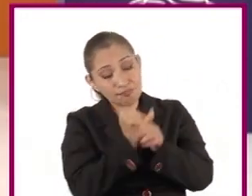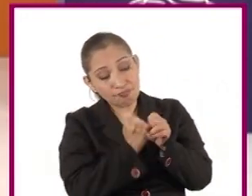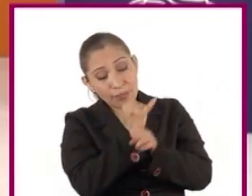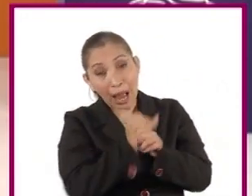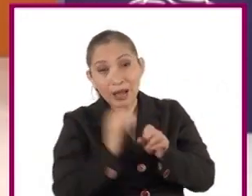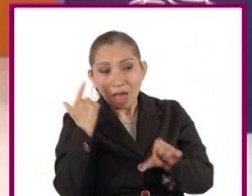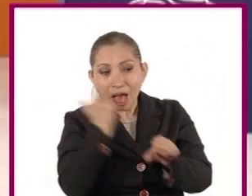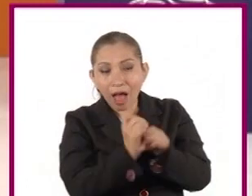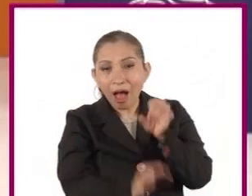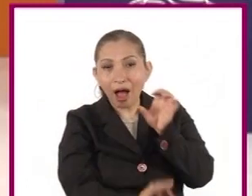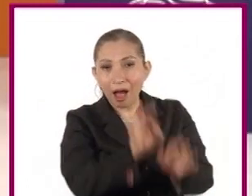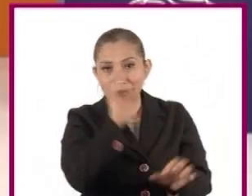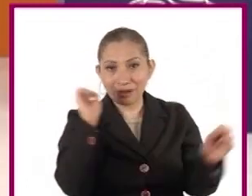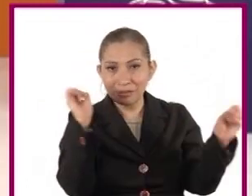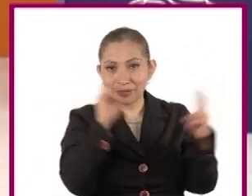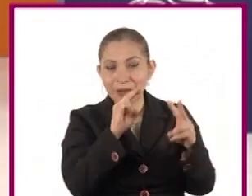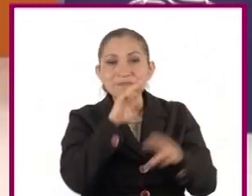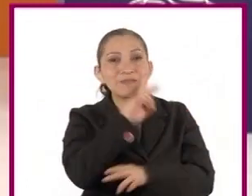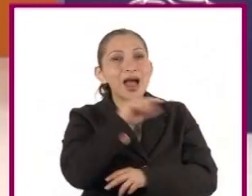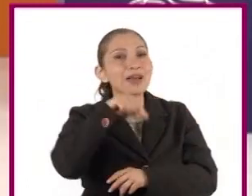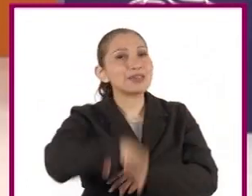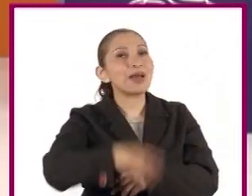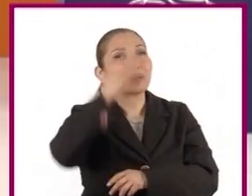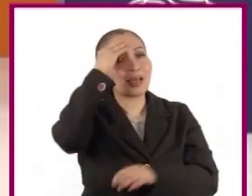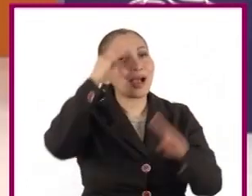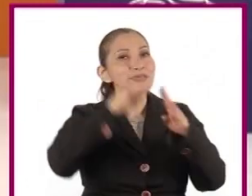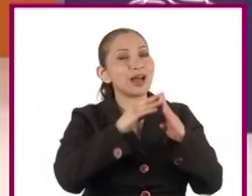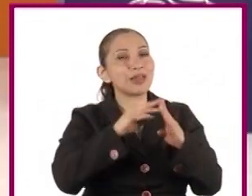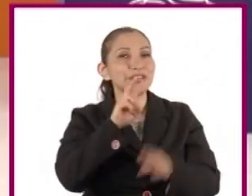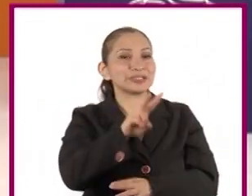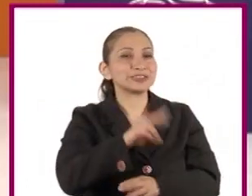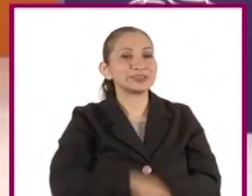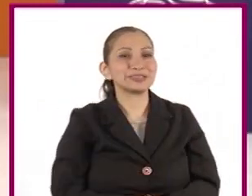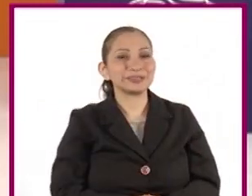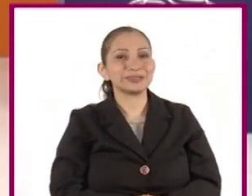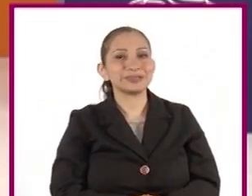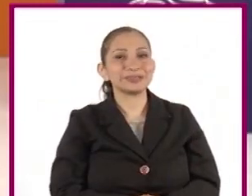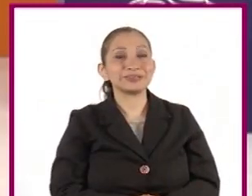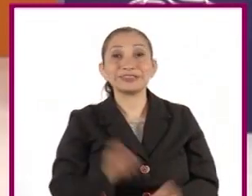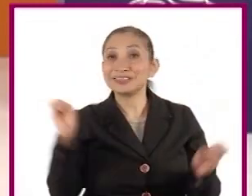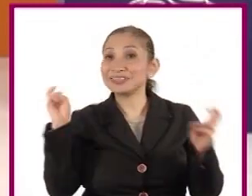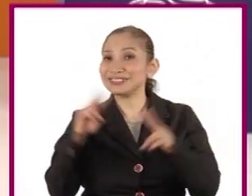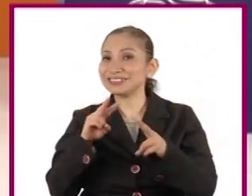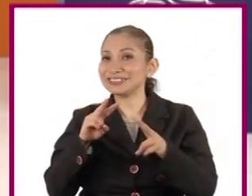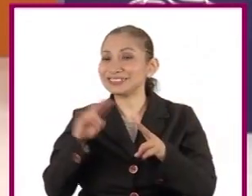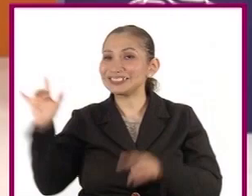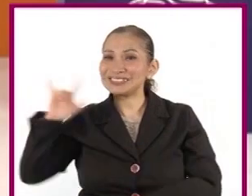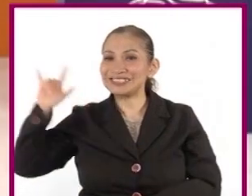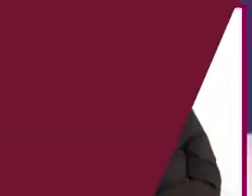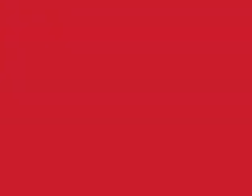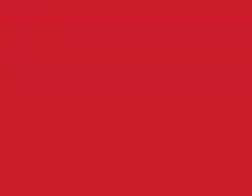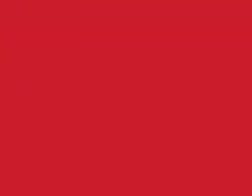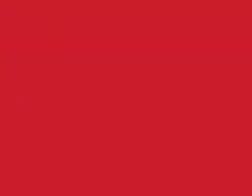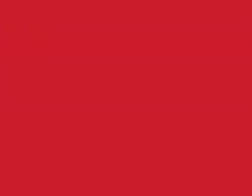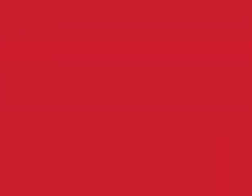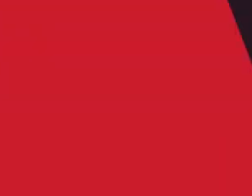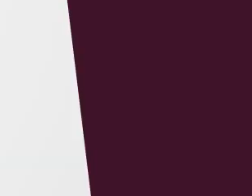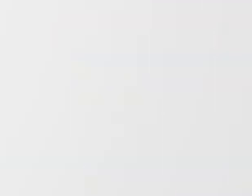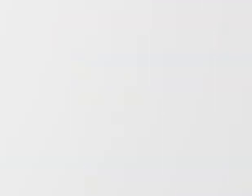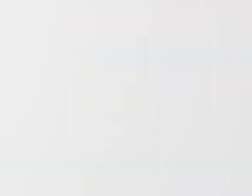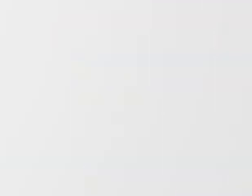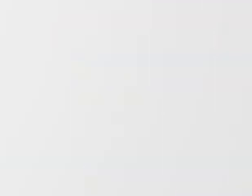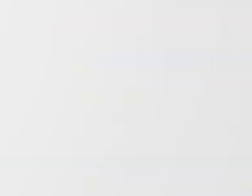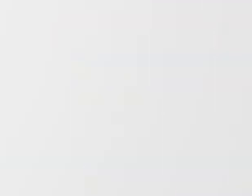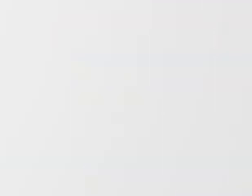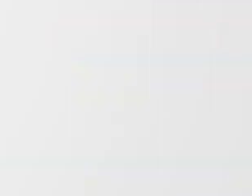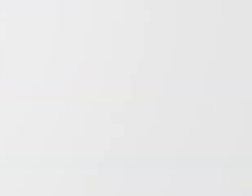descubrir, así que nos vemos pronto aquí en Aprende en Casa 2. Nos vemos. Hasta la próxima.